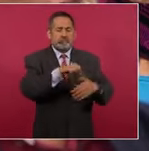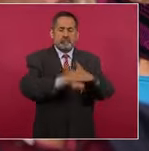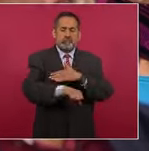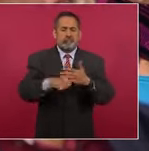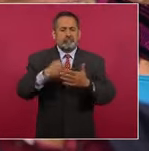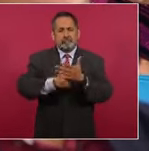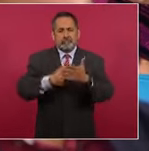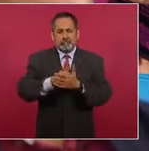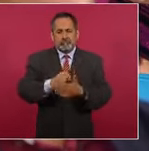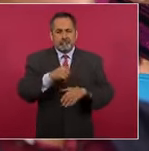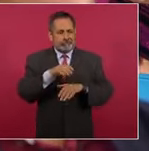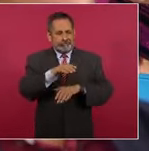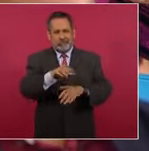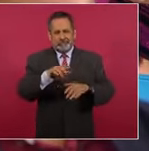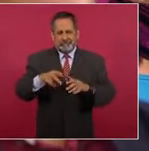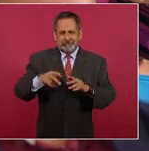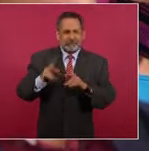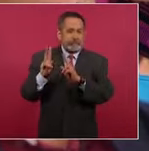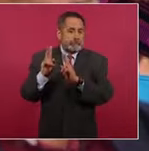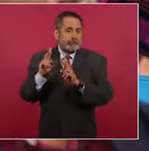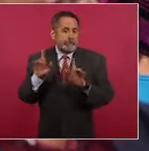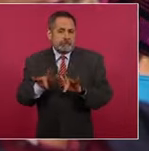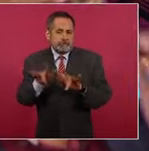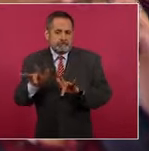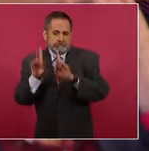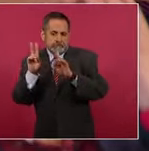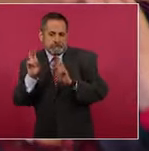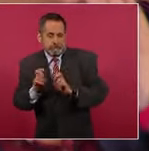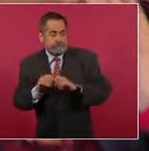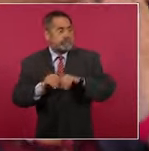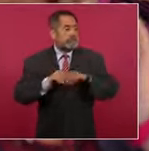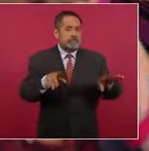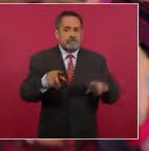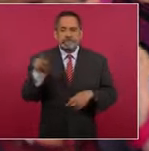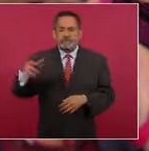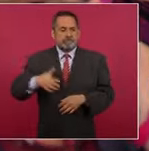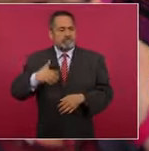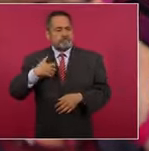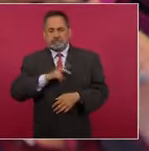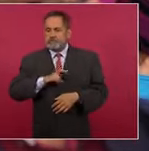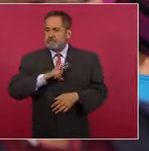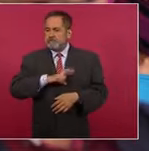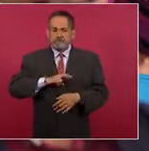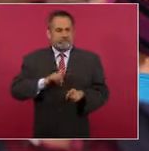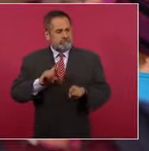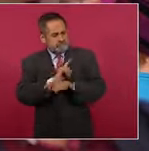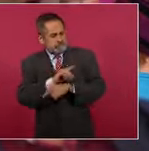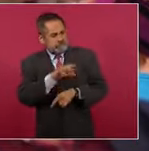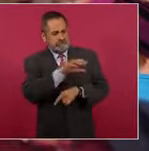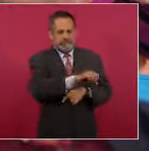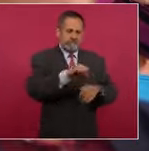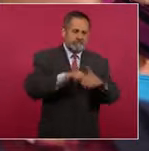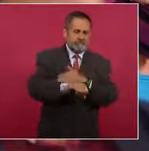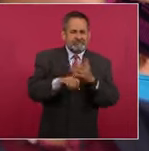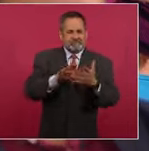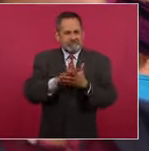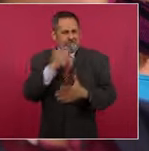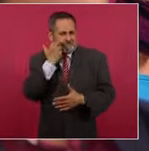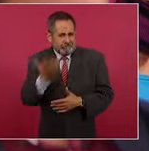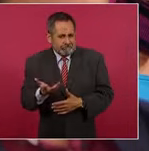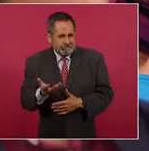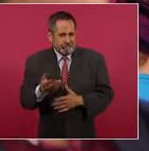de las filtraciones de los audios cuando estos pues se difundieron y sobre eso se hicieron pues este tipo de análisis en pues